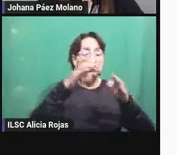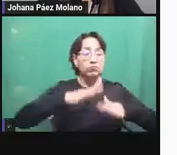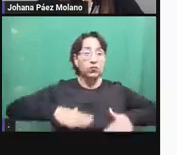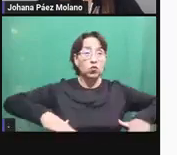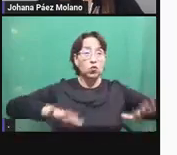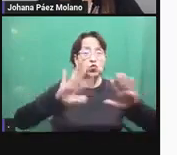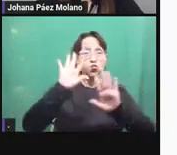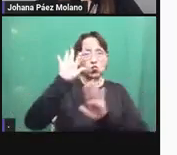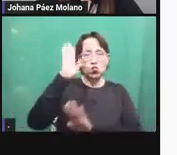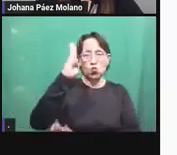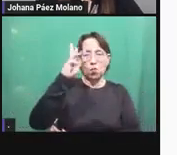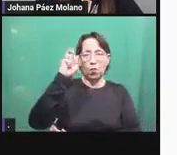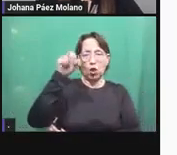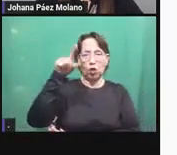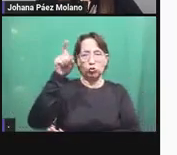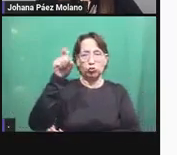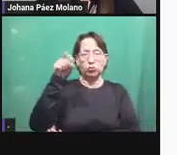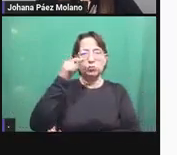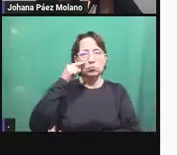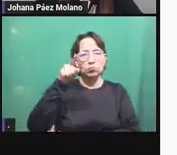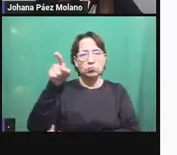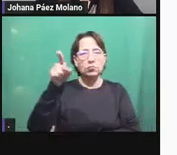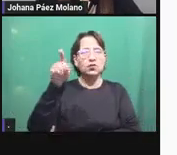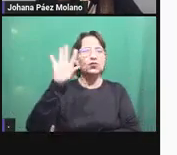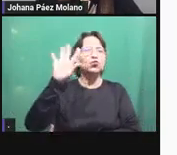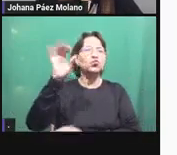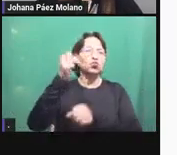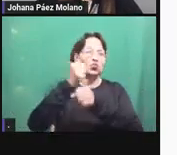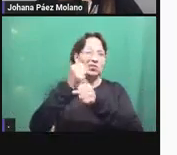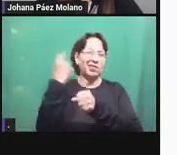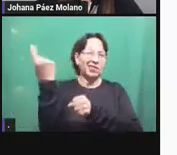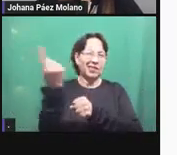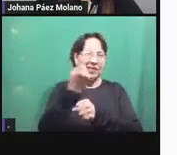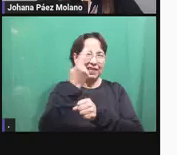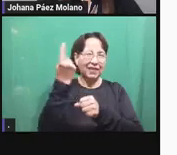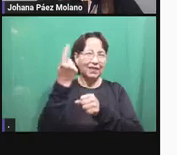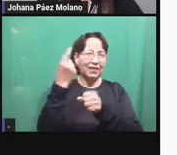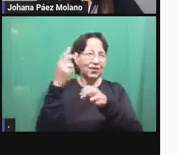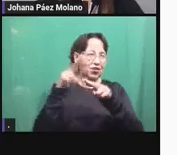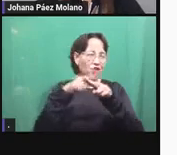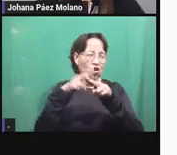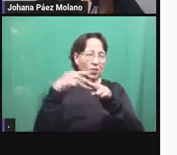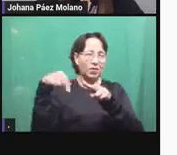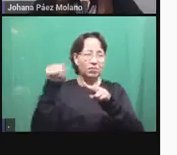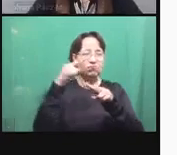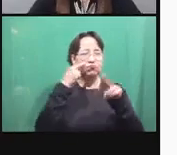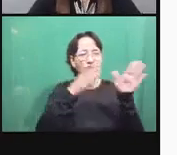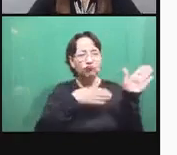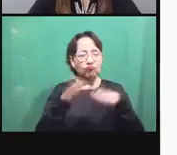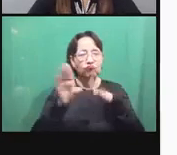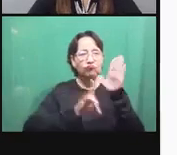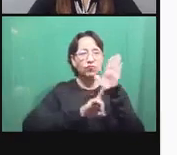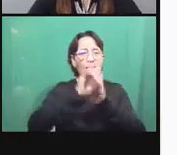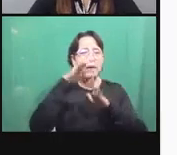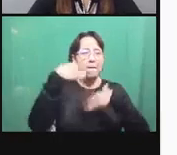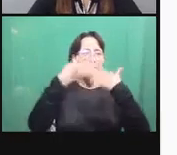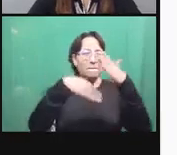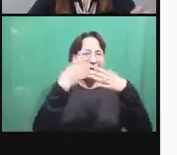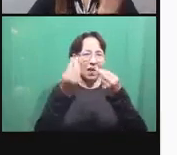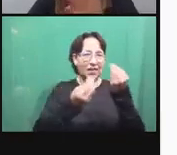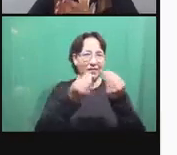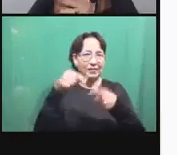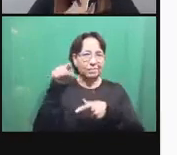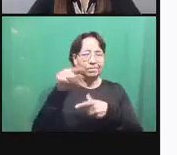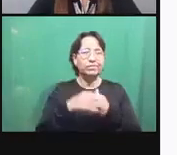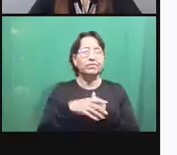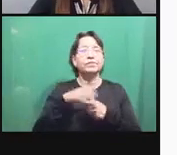Bronx la milla con los oficios tradicionales, enunciando los planes parciales de desarrollo que se vienen dando. Y